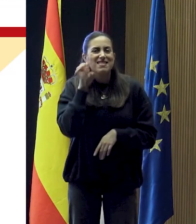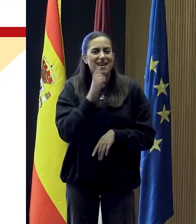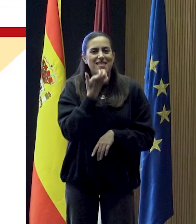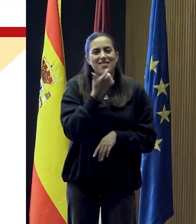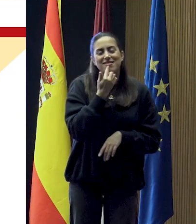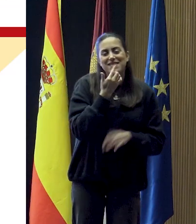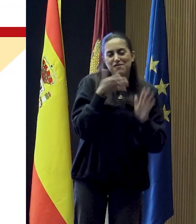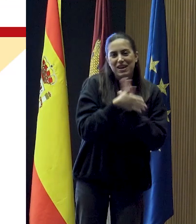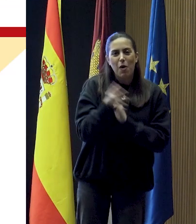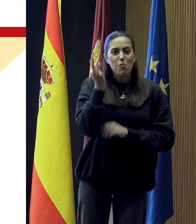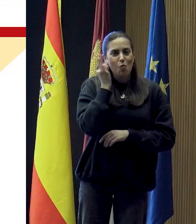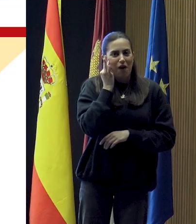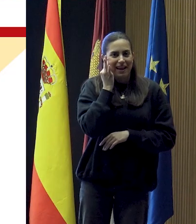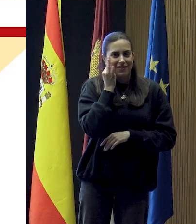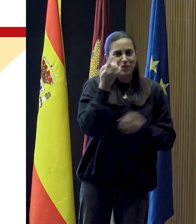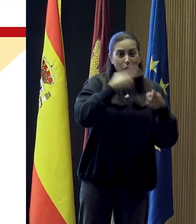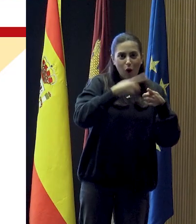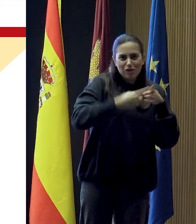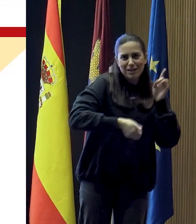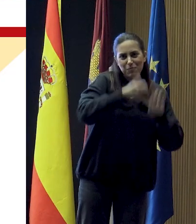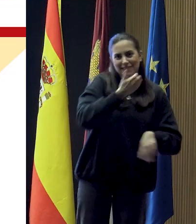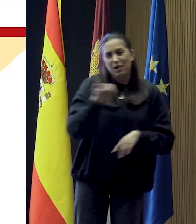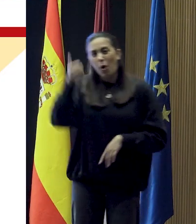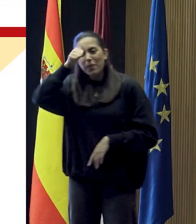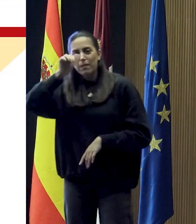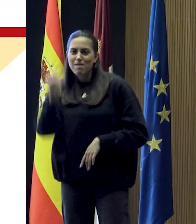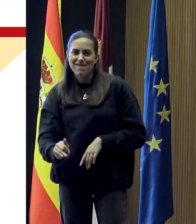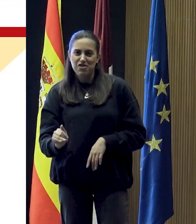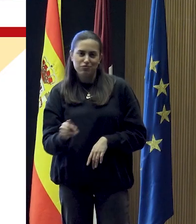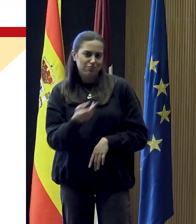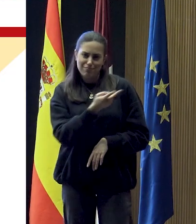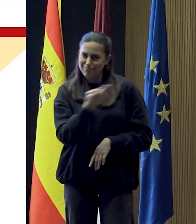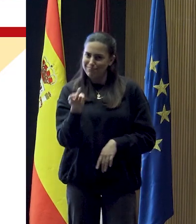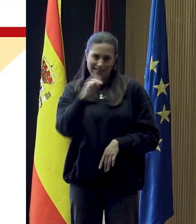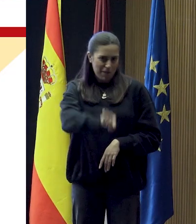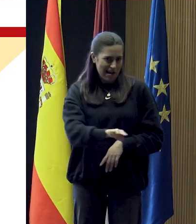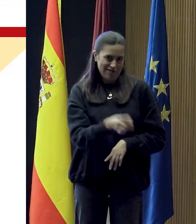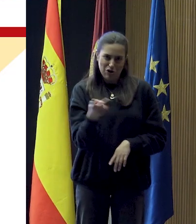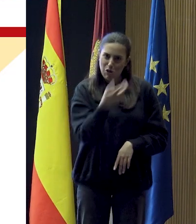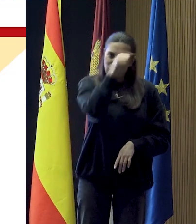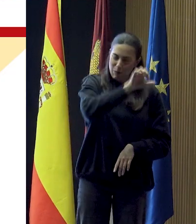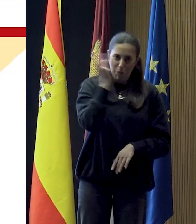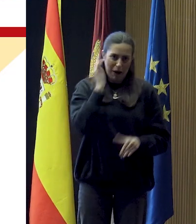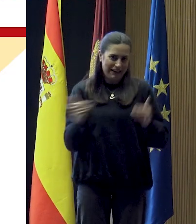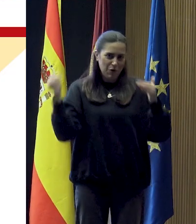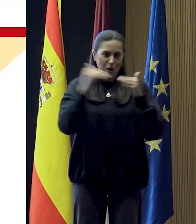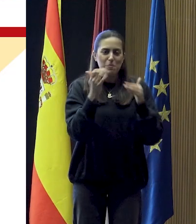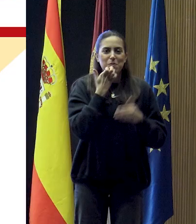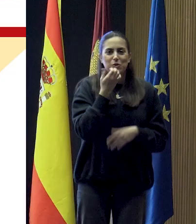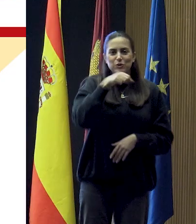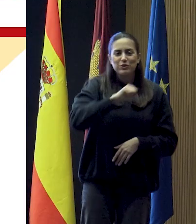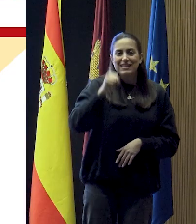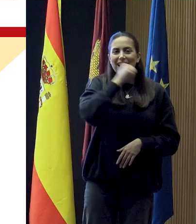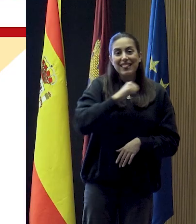hacer más cosas a la vez que los hombres, pero ellos también. Y esto todos lo podemos hacer. Podemos estar cantando y bailando al